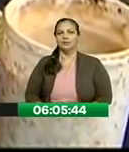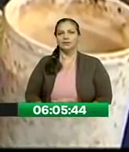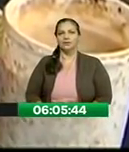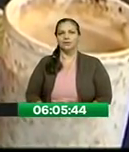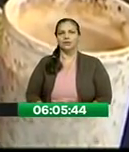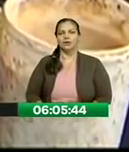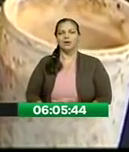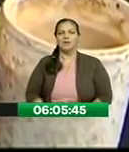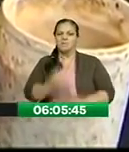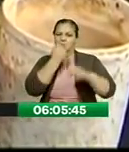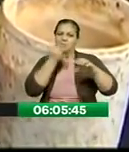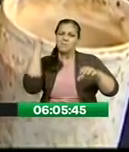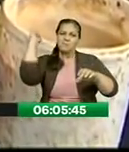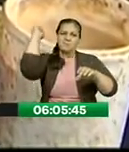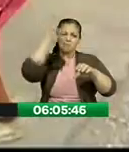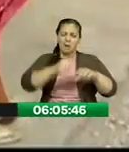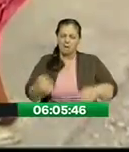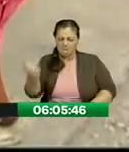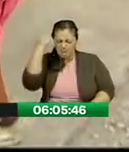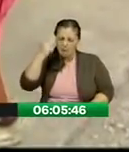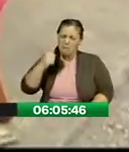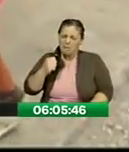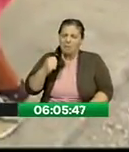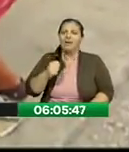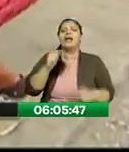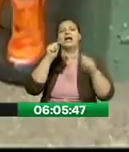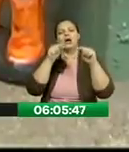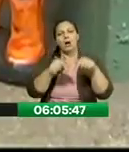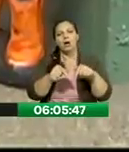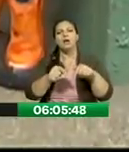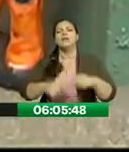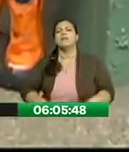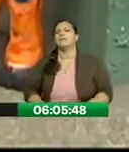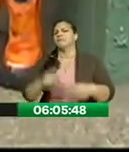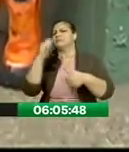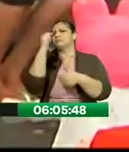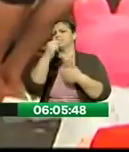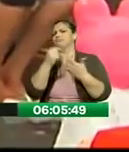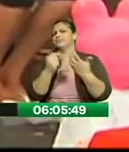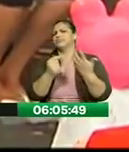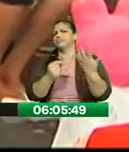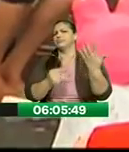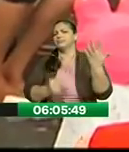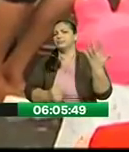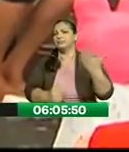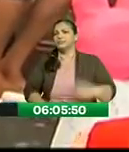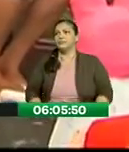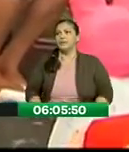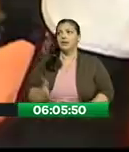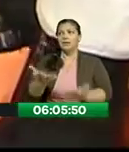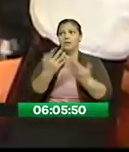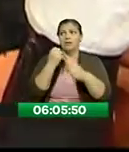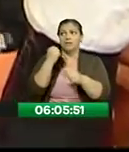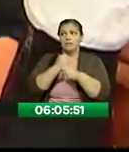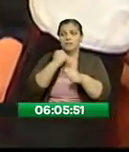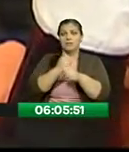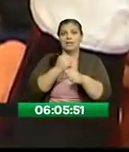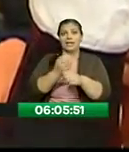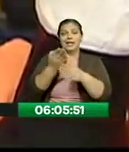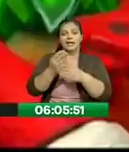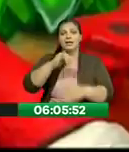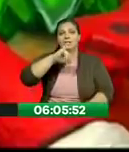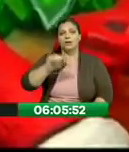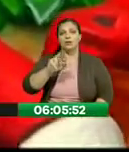todo, porque son cosas infantiles, ya cosas de años y eso nunca se pierde, esa tradición no se pierde aún. Entre los artesanos encontramos a Yuleida